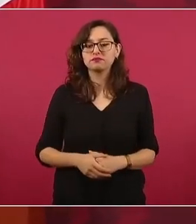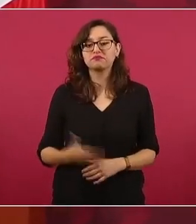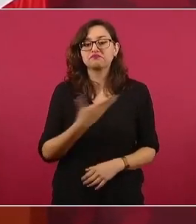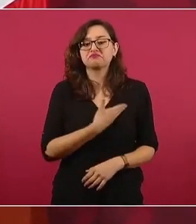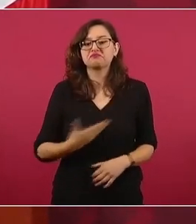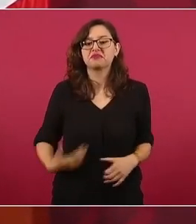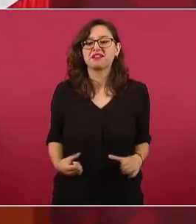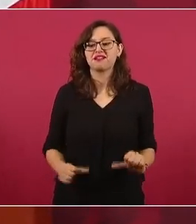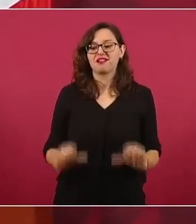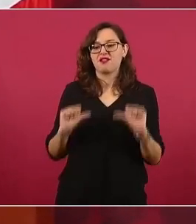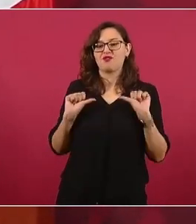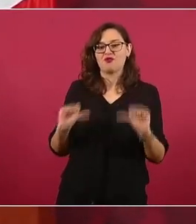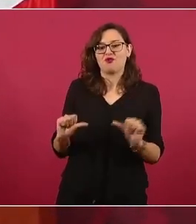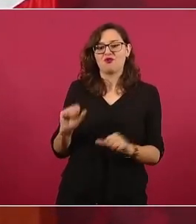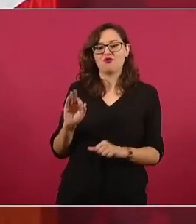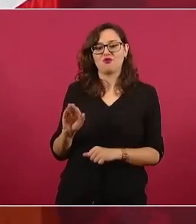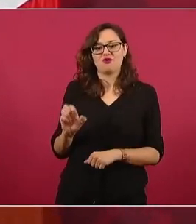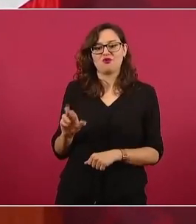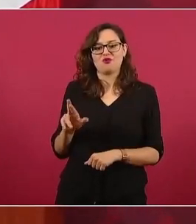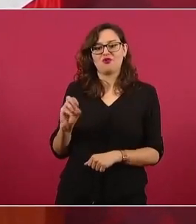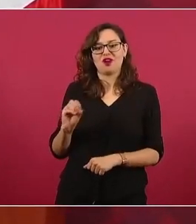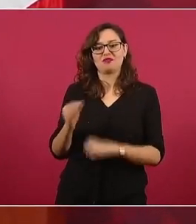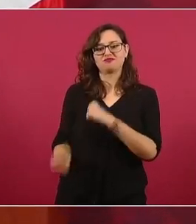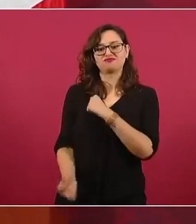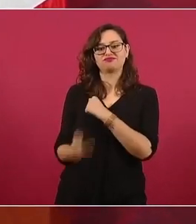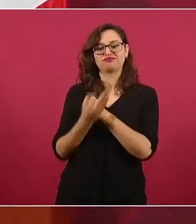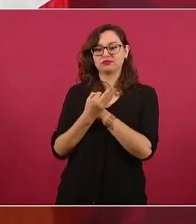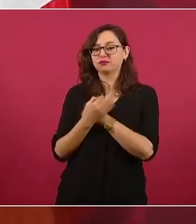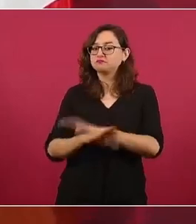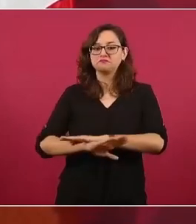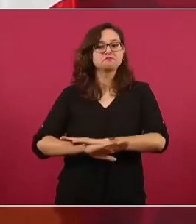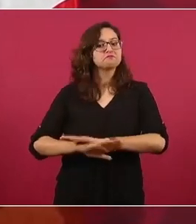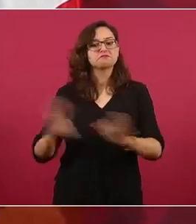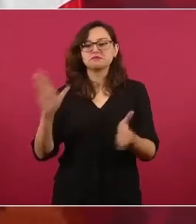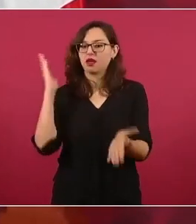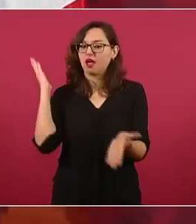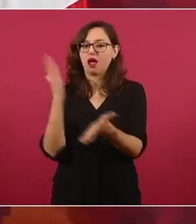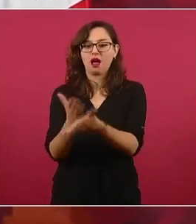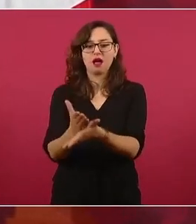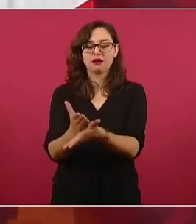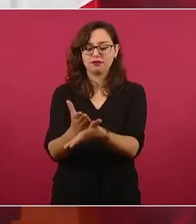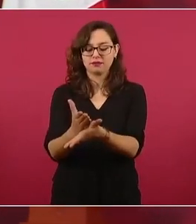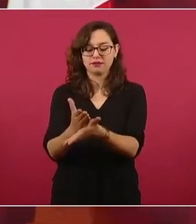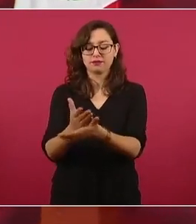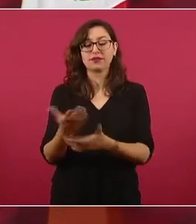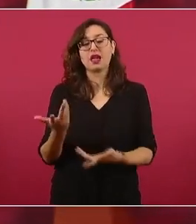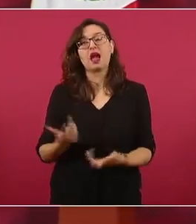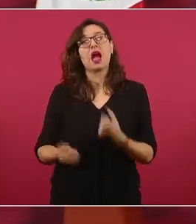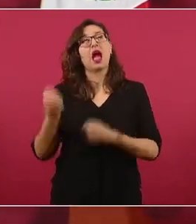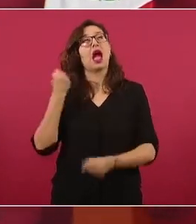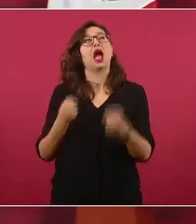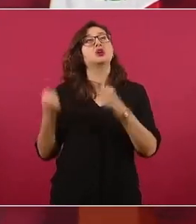el fuero constitucional, que se mantuvo desde la Constitución de